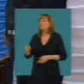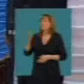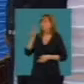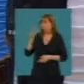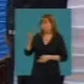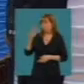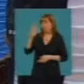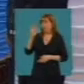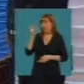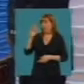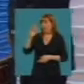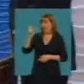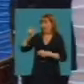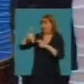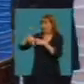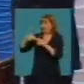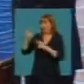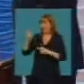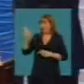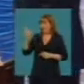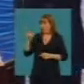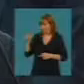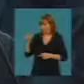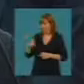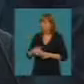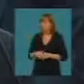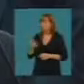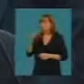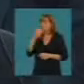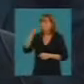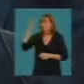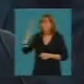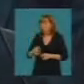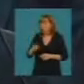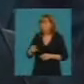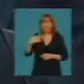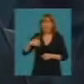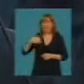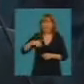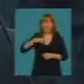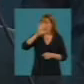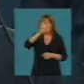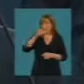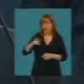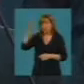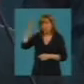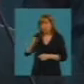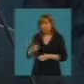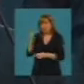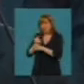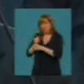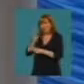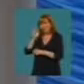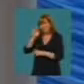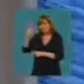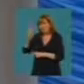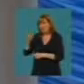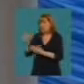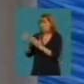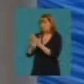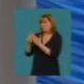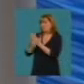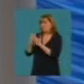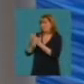Doctor José Lino Salvador Barañao, juráis por la patria desempeñar con lealtad y patriotismo el cargo de ministro de